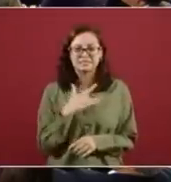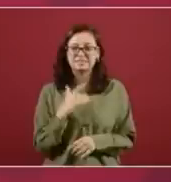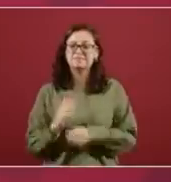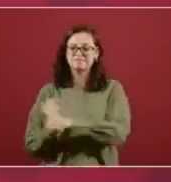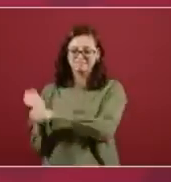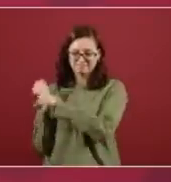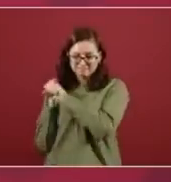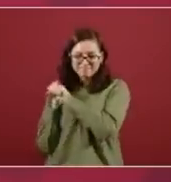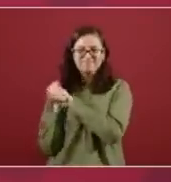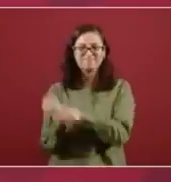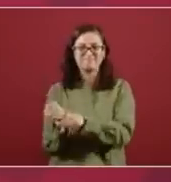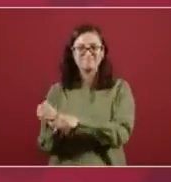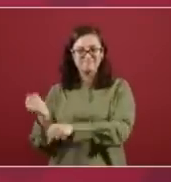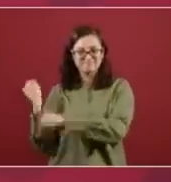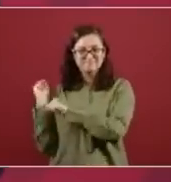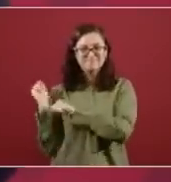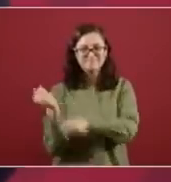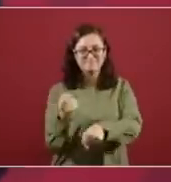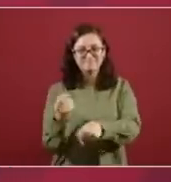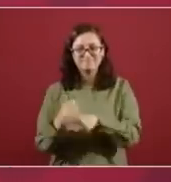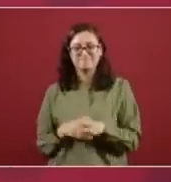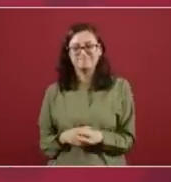bateo bateo